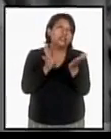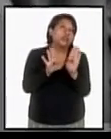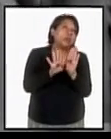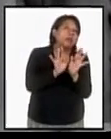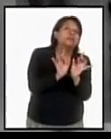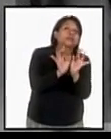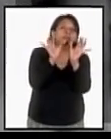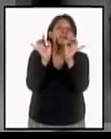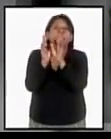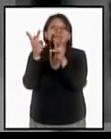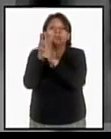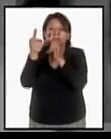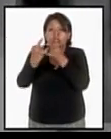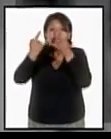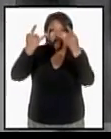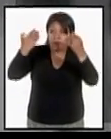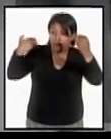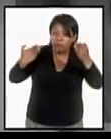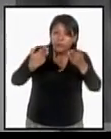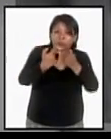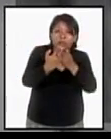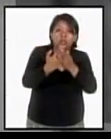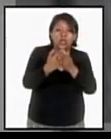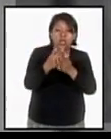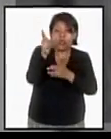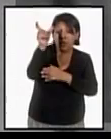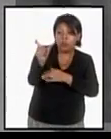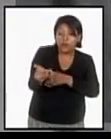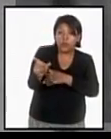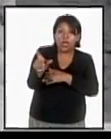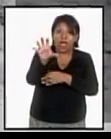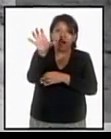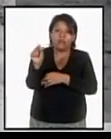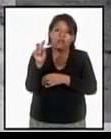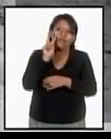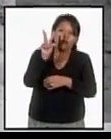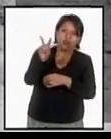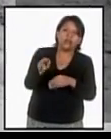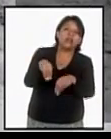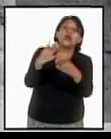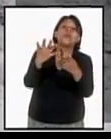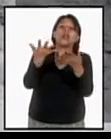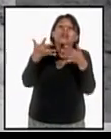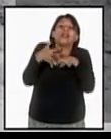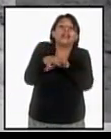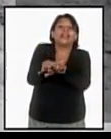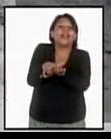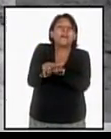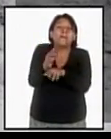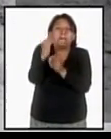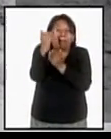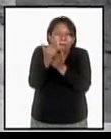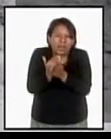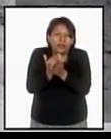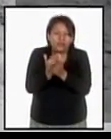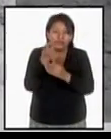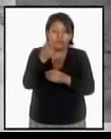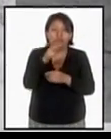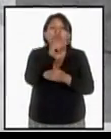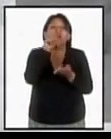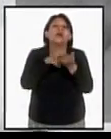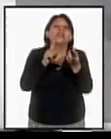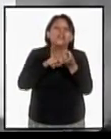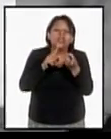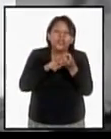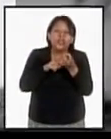circunstancias históricas el fenotipo africano es más visible porque hubo menos mestizaje. Entonces estas son las regiones de la Costa